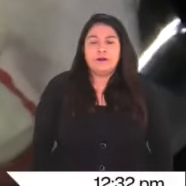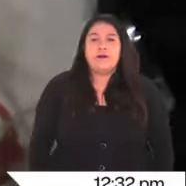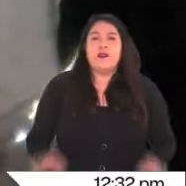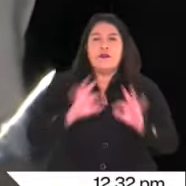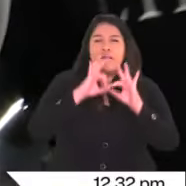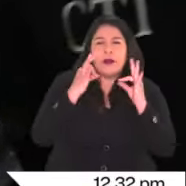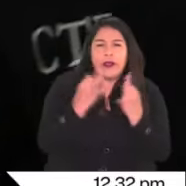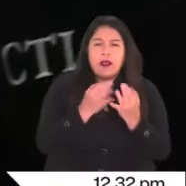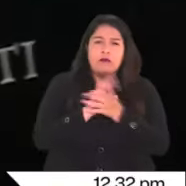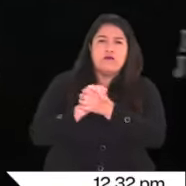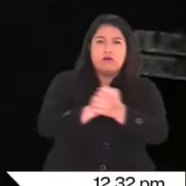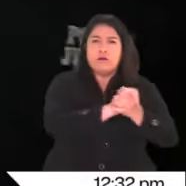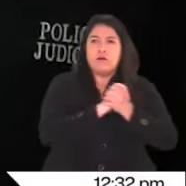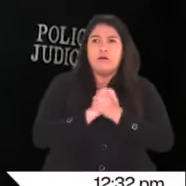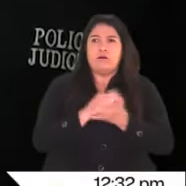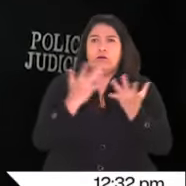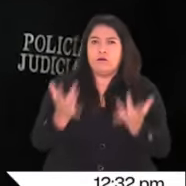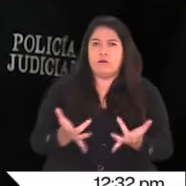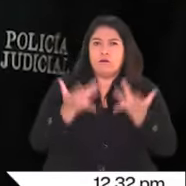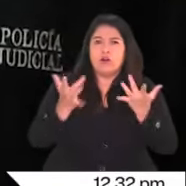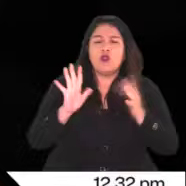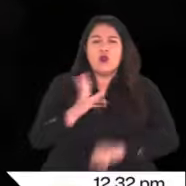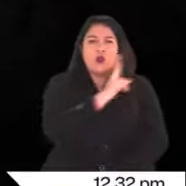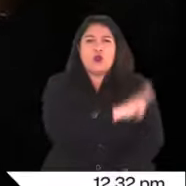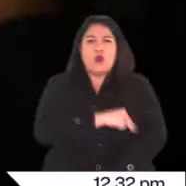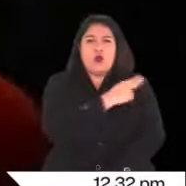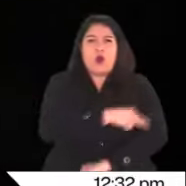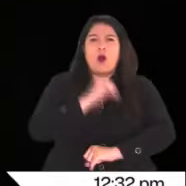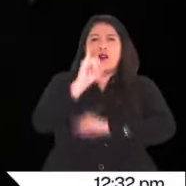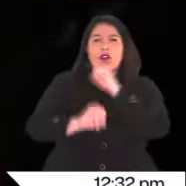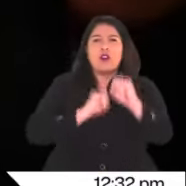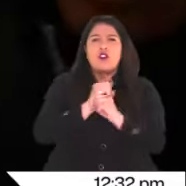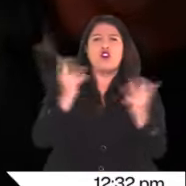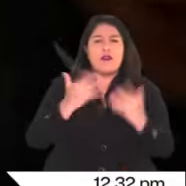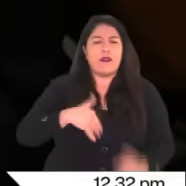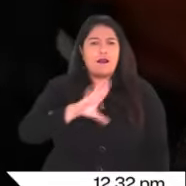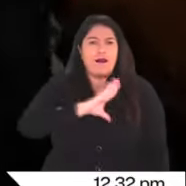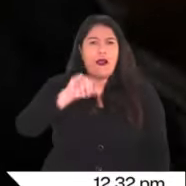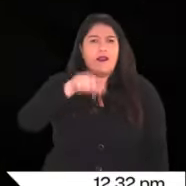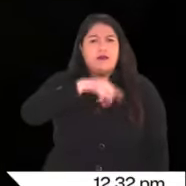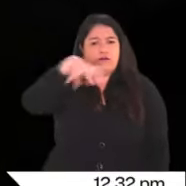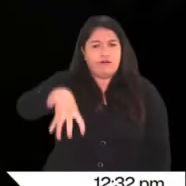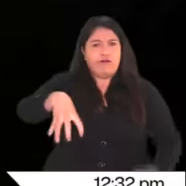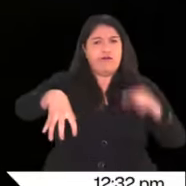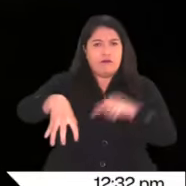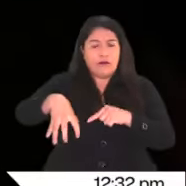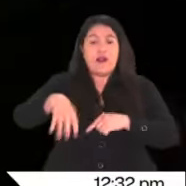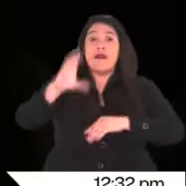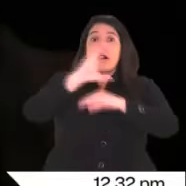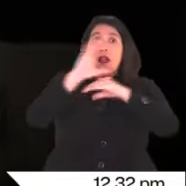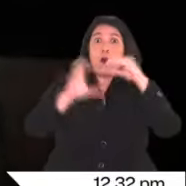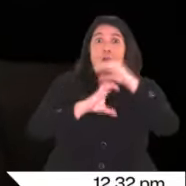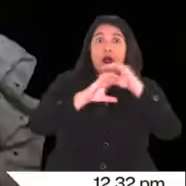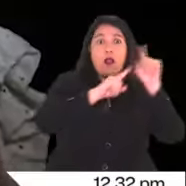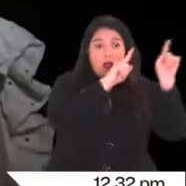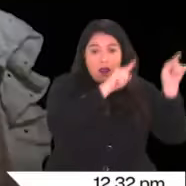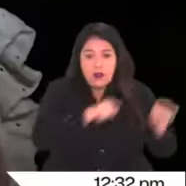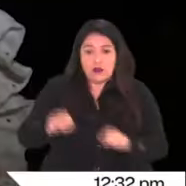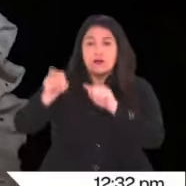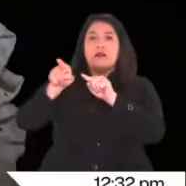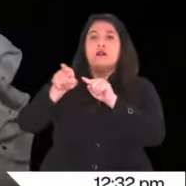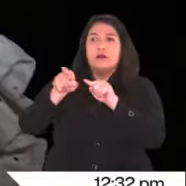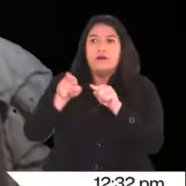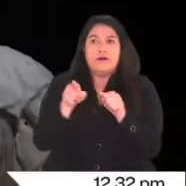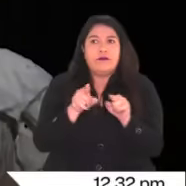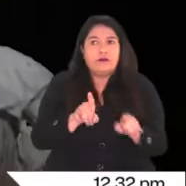Familiares y amigos los esperaban en la sede de la Cruz Roja Internacional de Cali, hacia donde fueron trasladados desde el Cauca. No, pues mucha